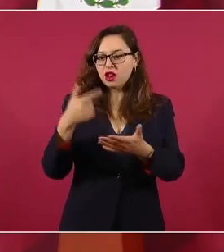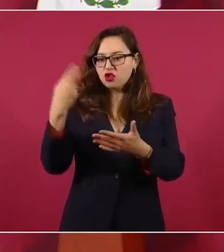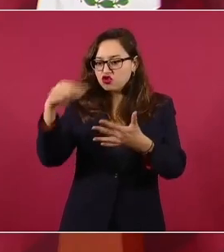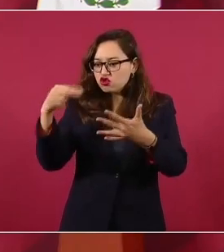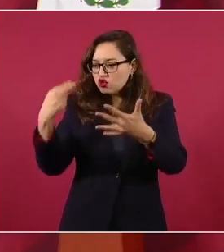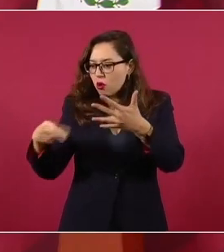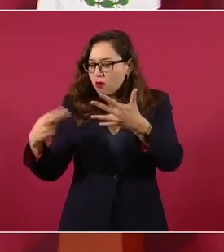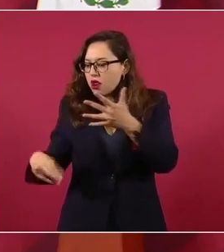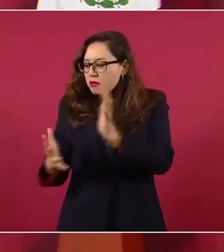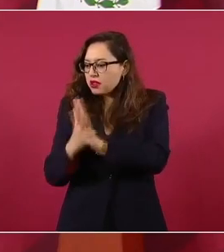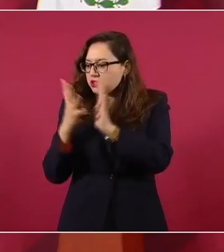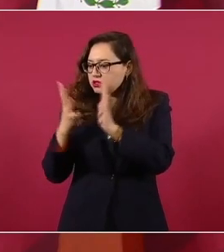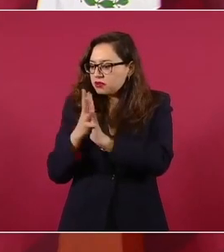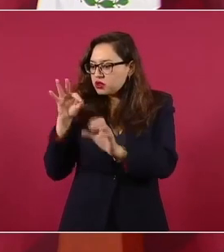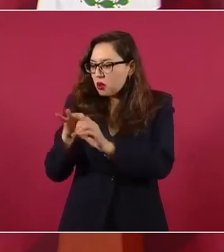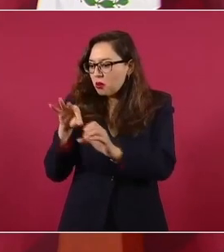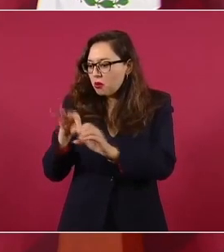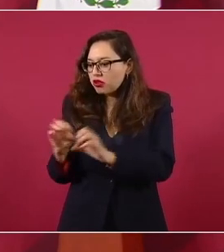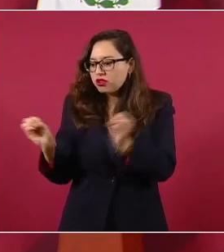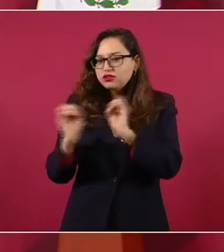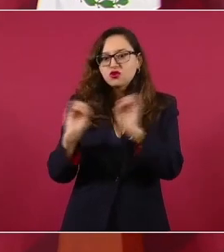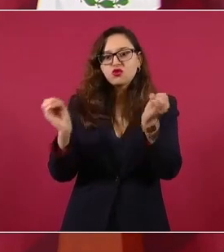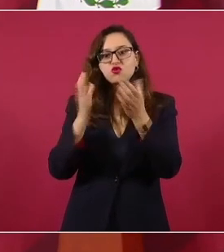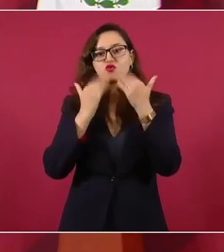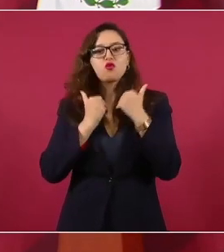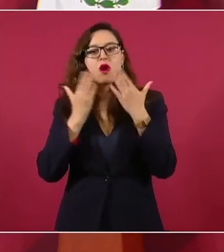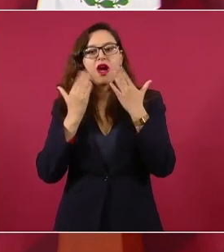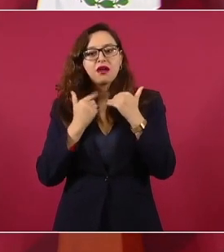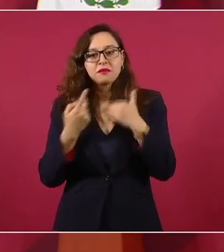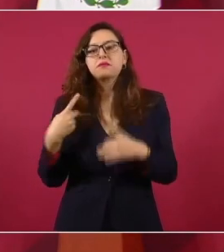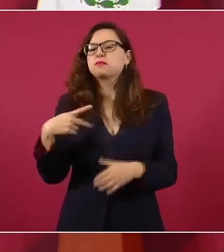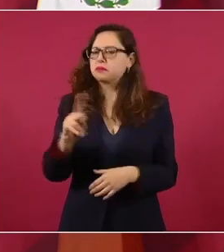No participaban como candidatos